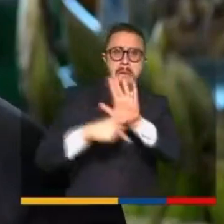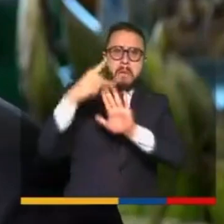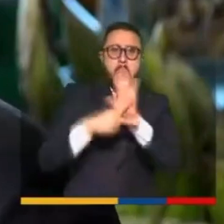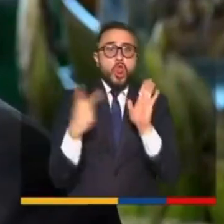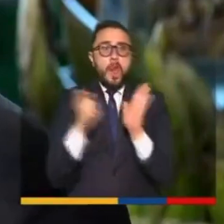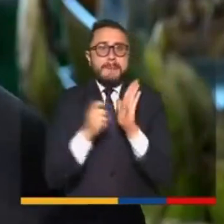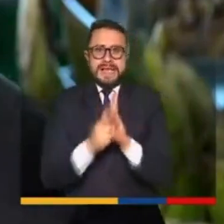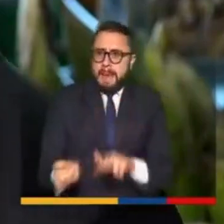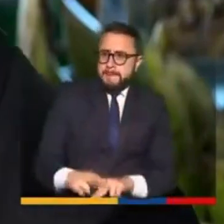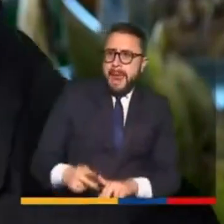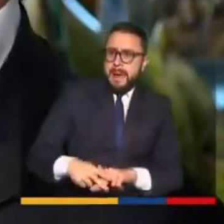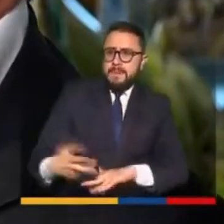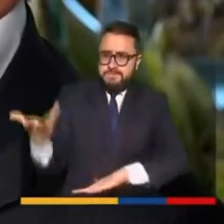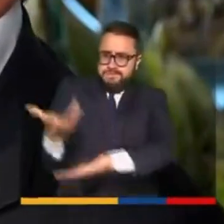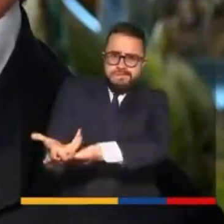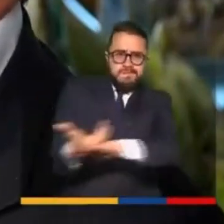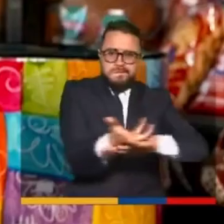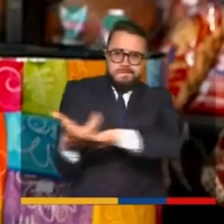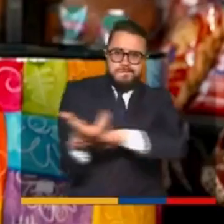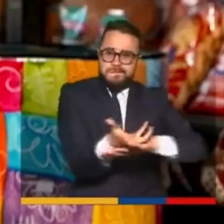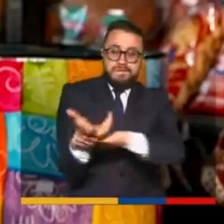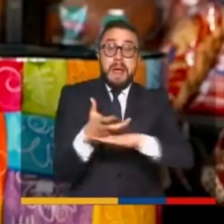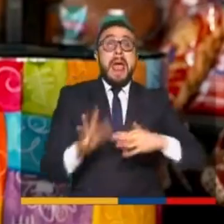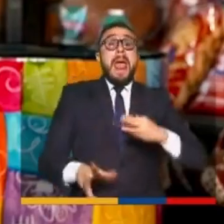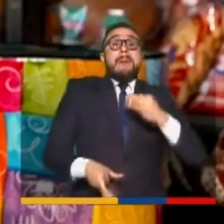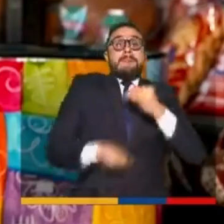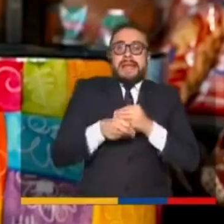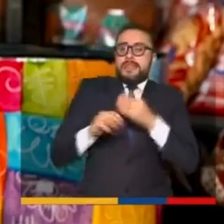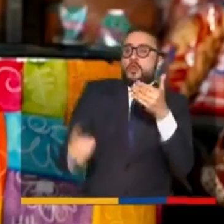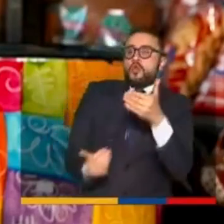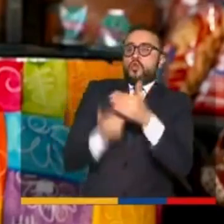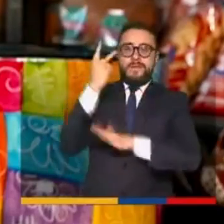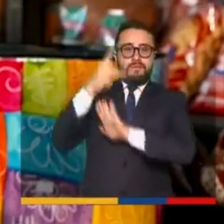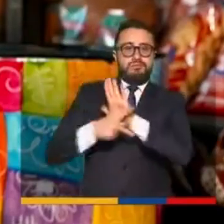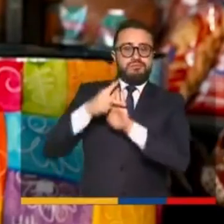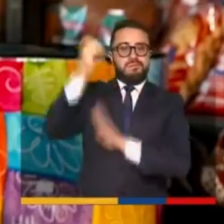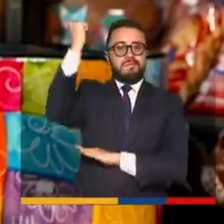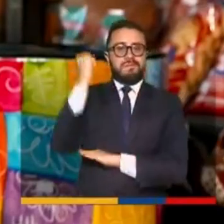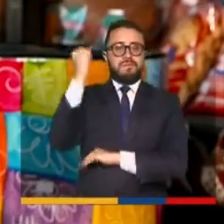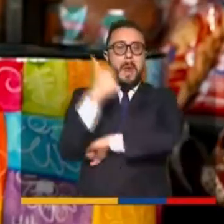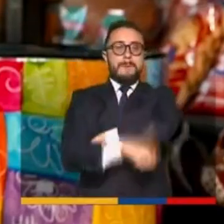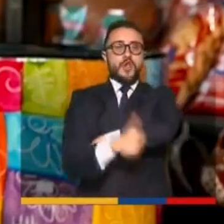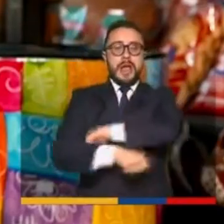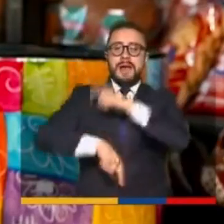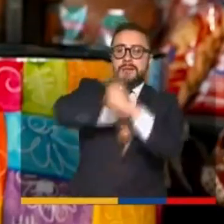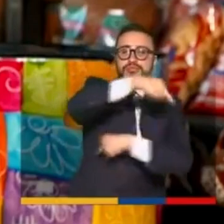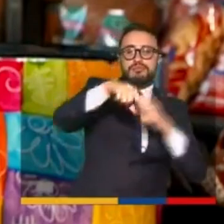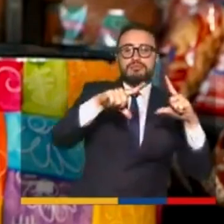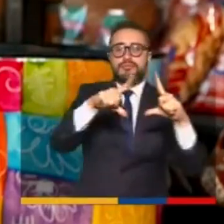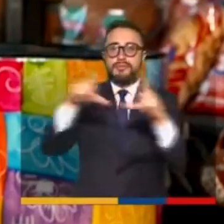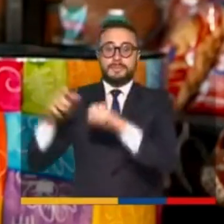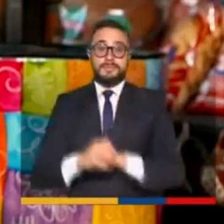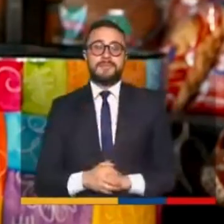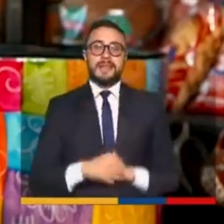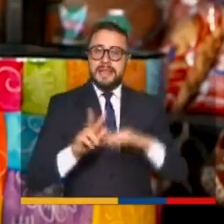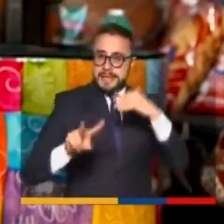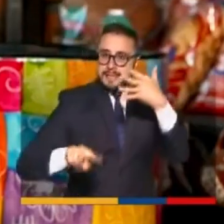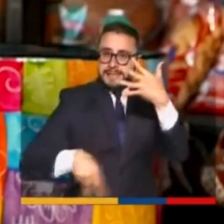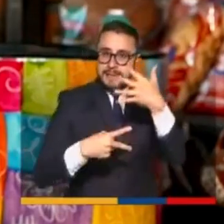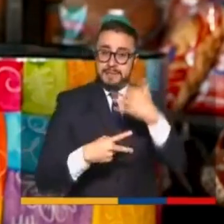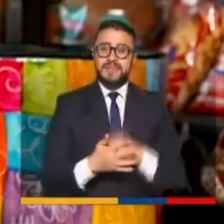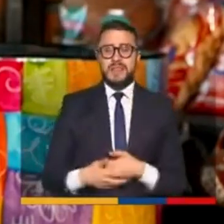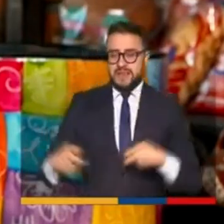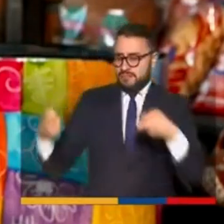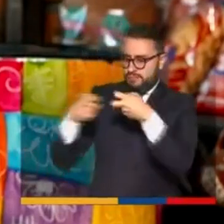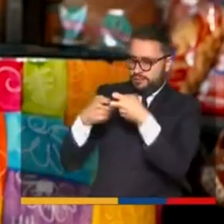activamos el tren turístico de Boyacá. 7. Estamos avanzando en una transición energética justa.